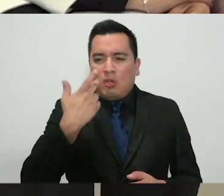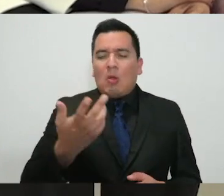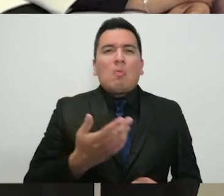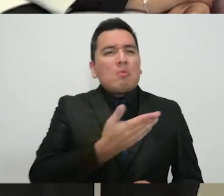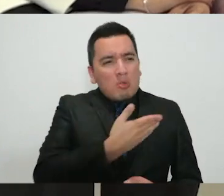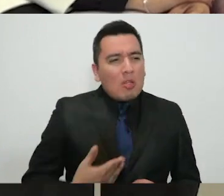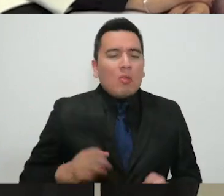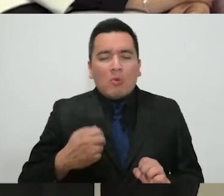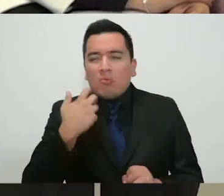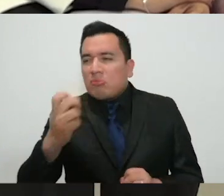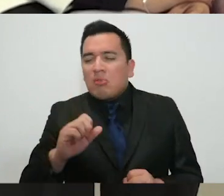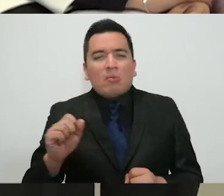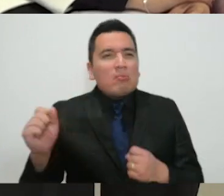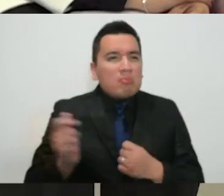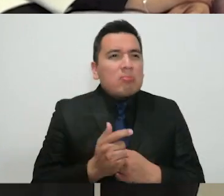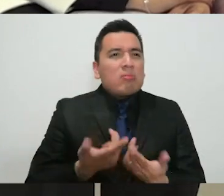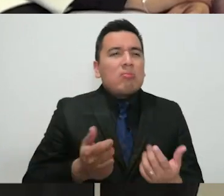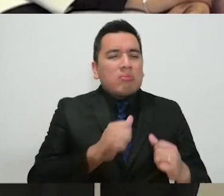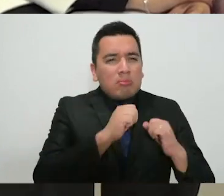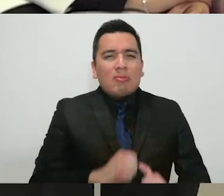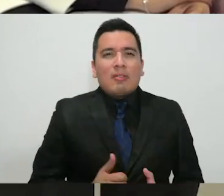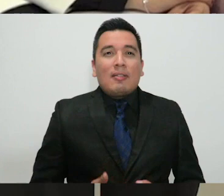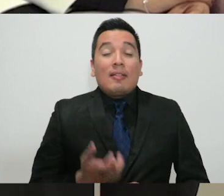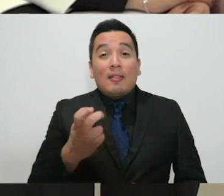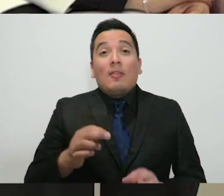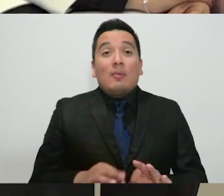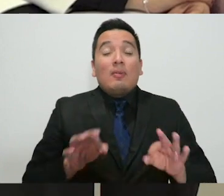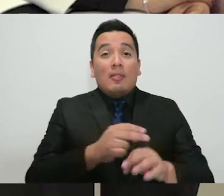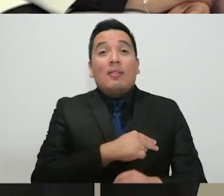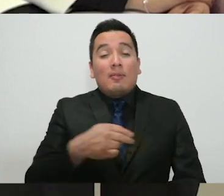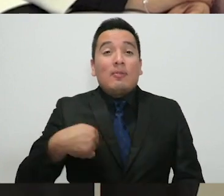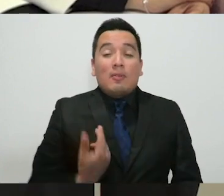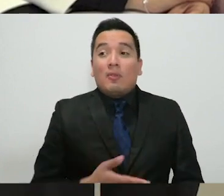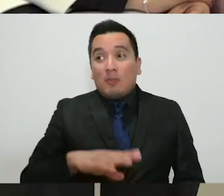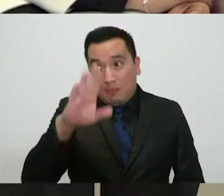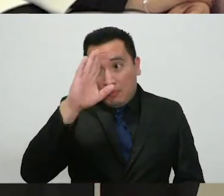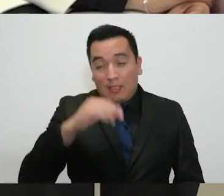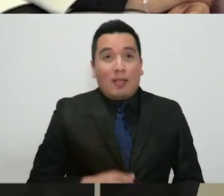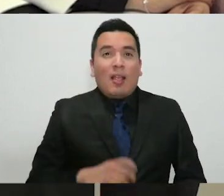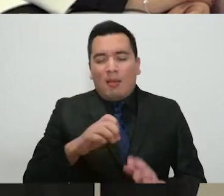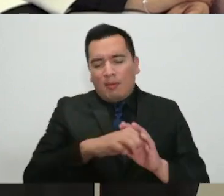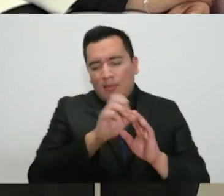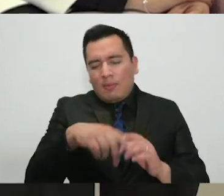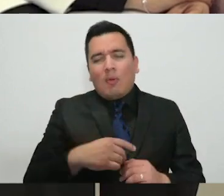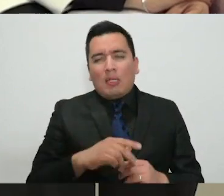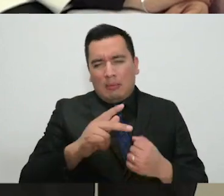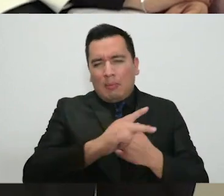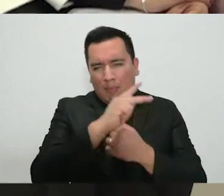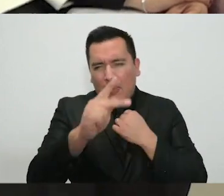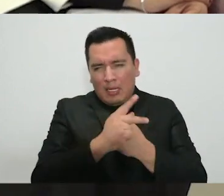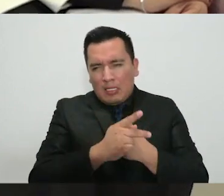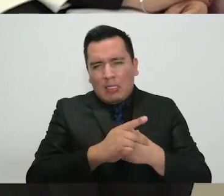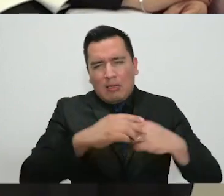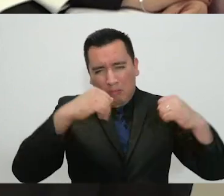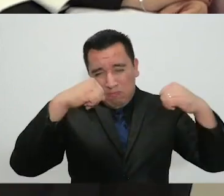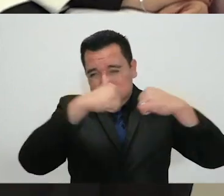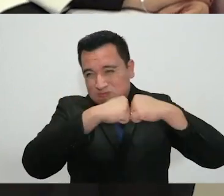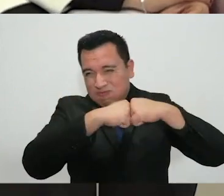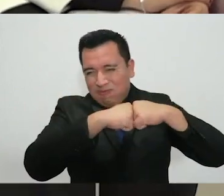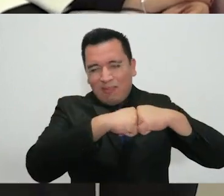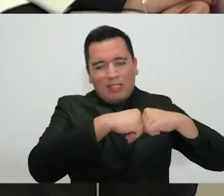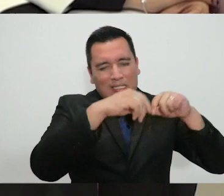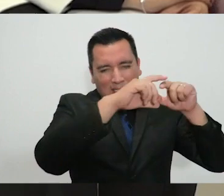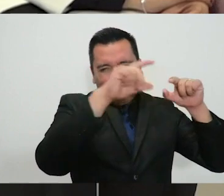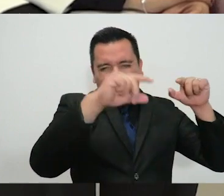consecuencia integrarlos más con esta representación política. Esto para la franja fronteriza del país es